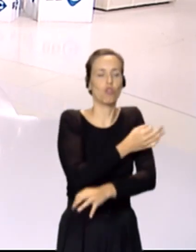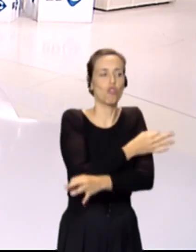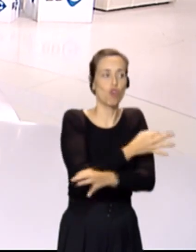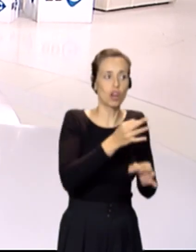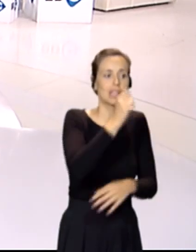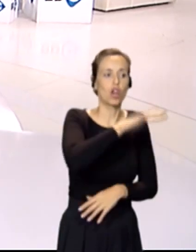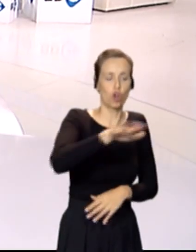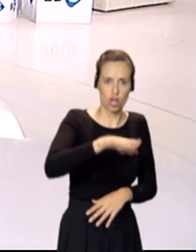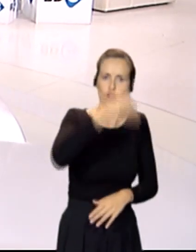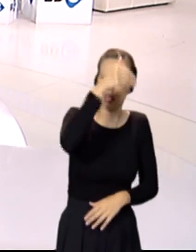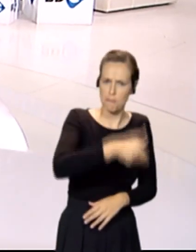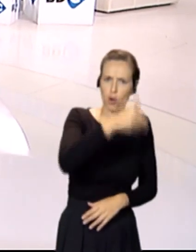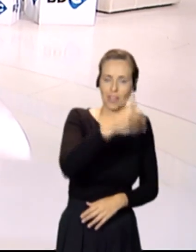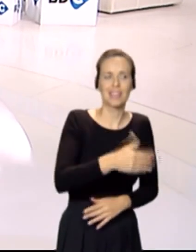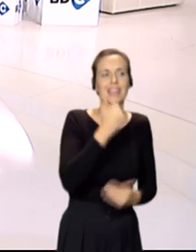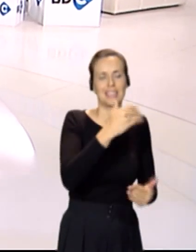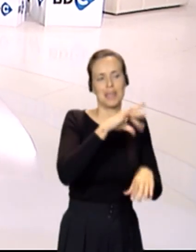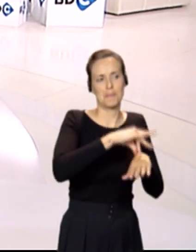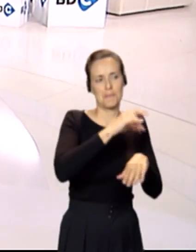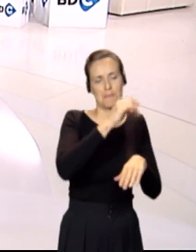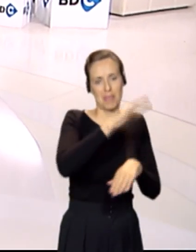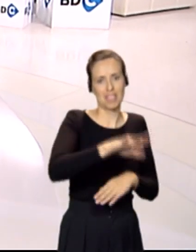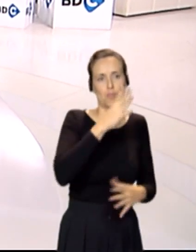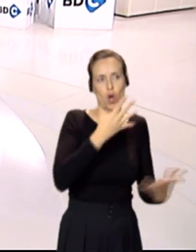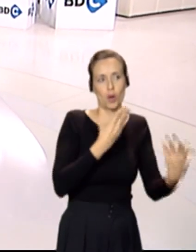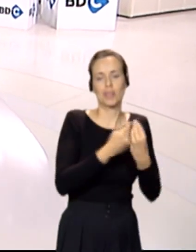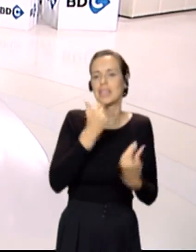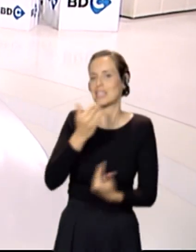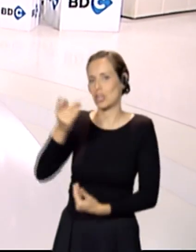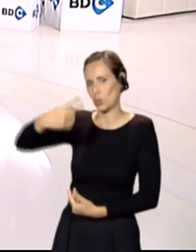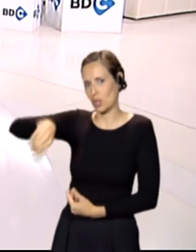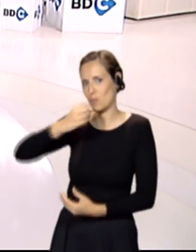menores. Javier Montes de Oca, pediatra, gracias por habernos acompañado. Gracias a ustedes, Marta. Buen día.